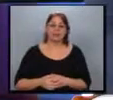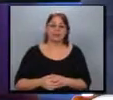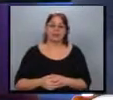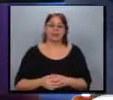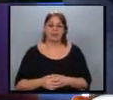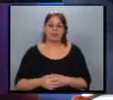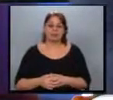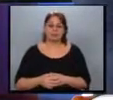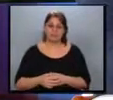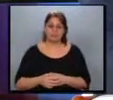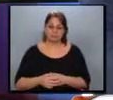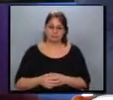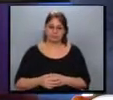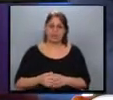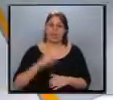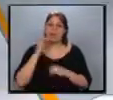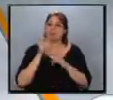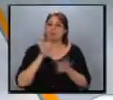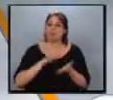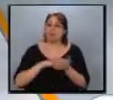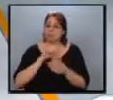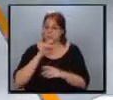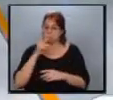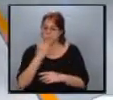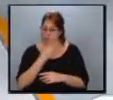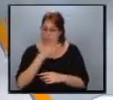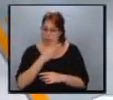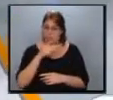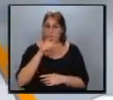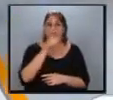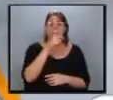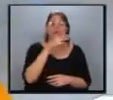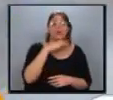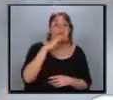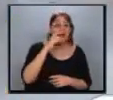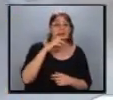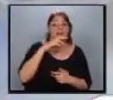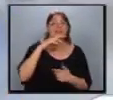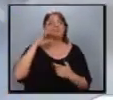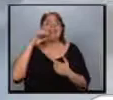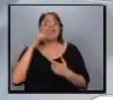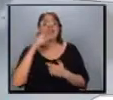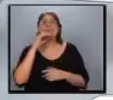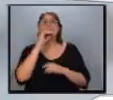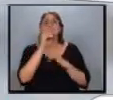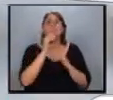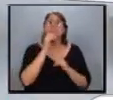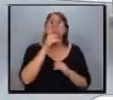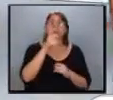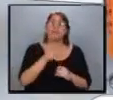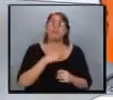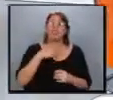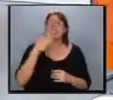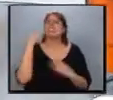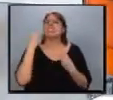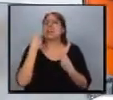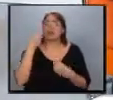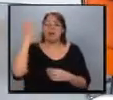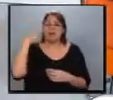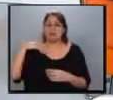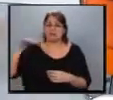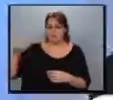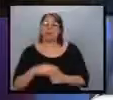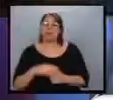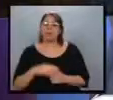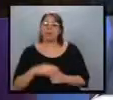para ese lado. Repartió para ese lado. Fuerte, ya ¿no? Le contestaron Juana y Nacho Viale. Dice, ¿qué sabe Vannucci qué hacía yo cuando tenía, no